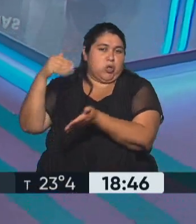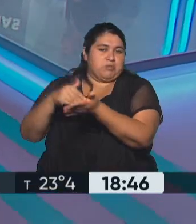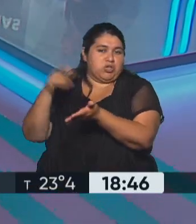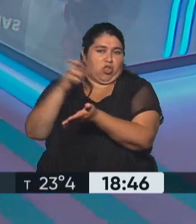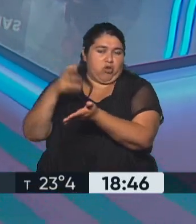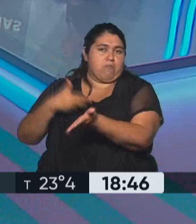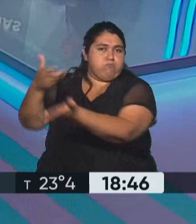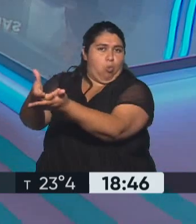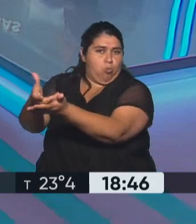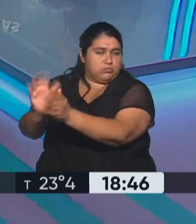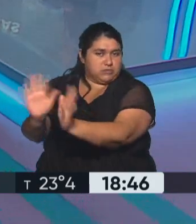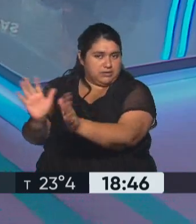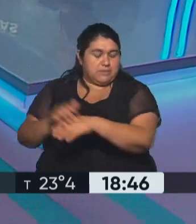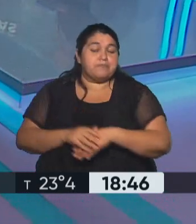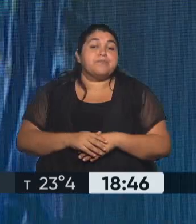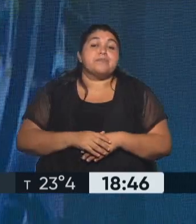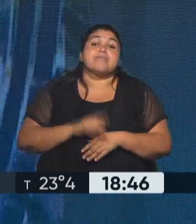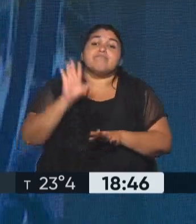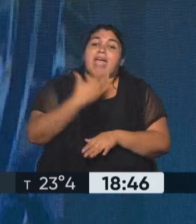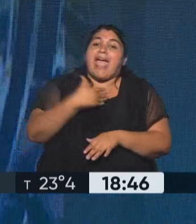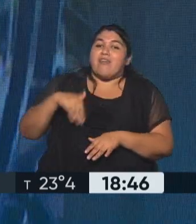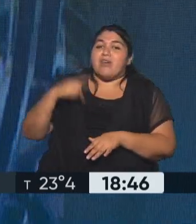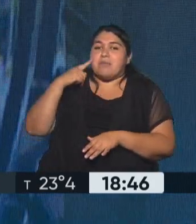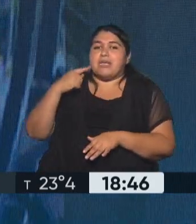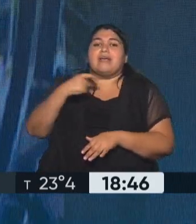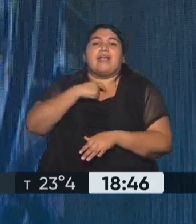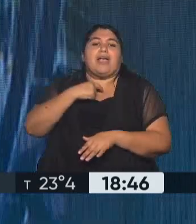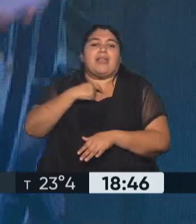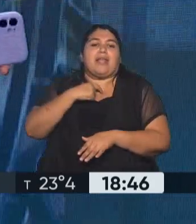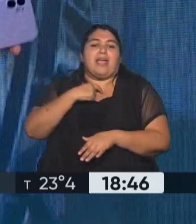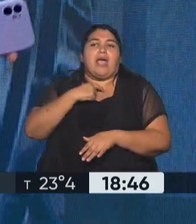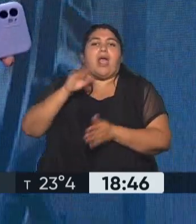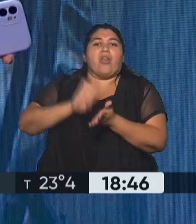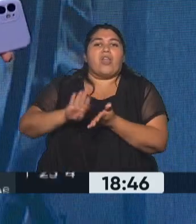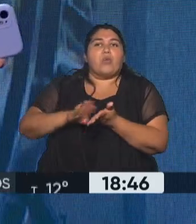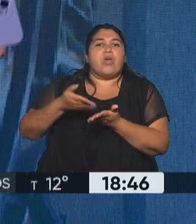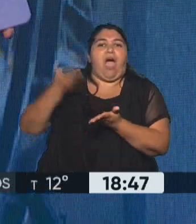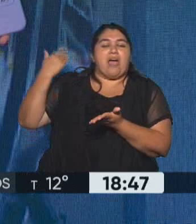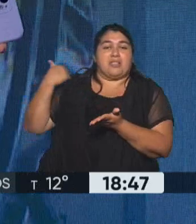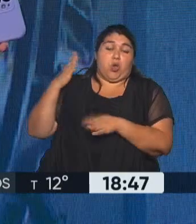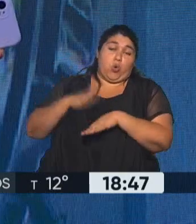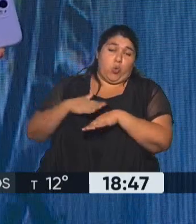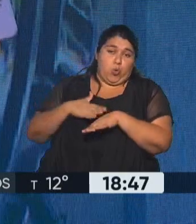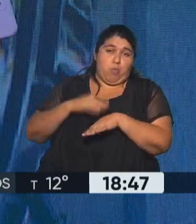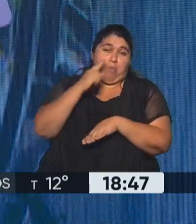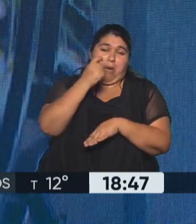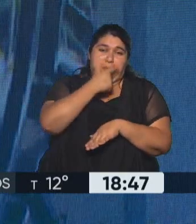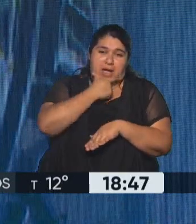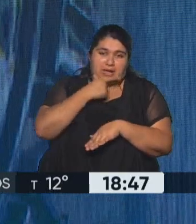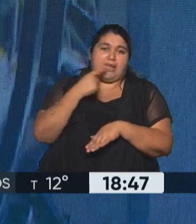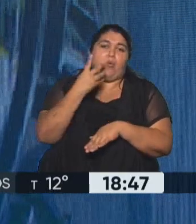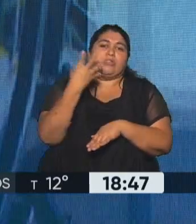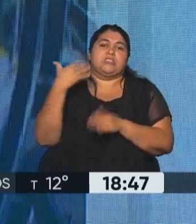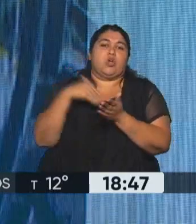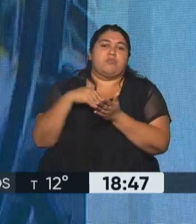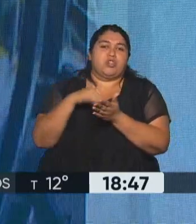de dólares. Recordemos que la idea es que el fondo pague la deuda anterior contraída por Mauricio Macri de 45.000 millones de dólares, y